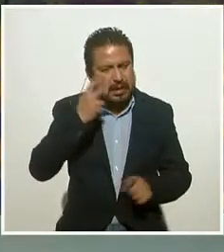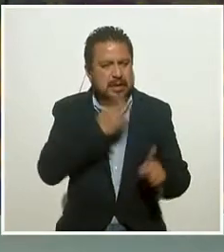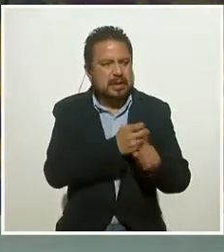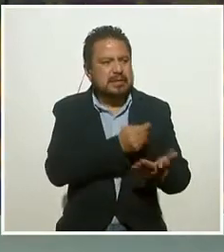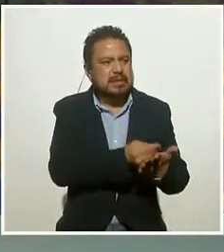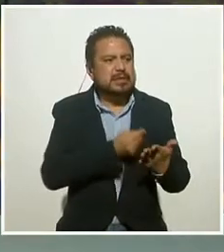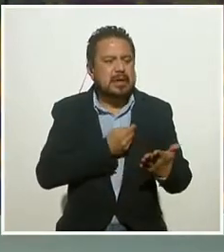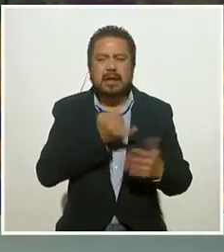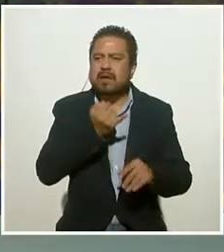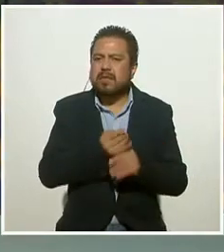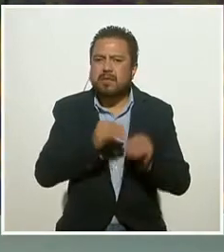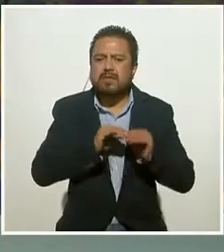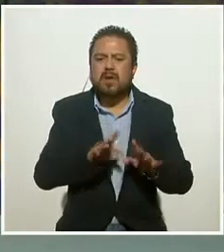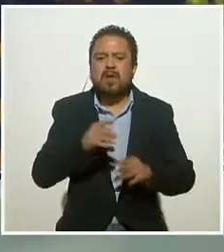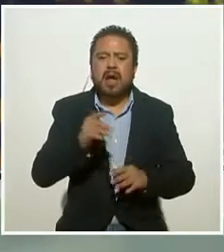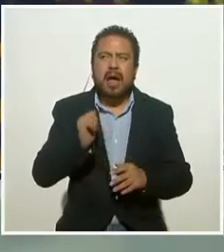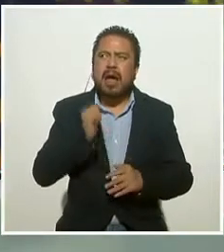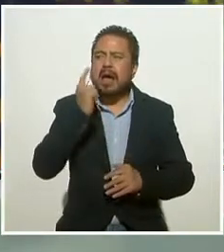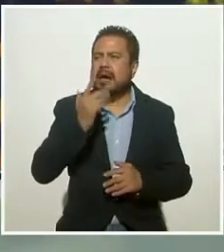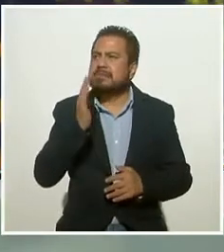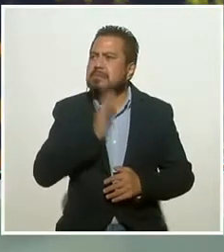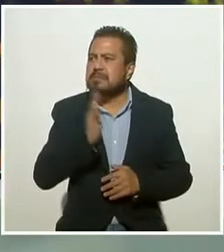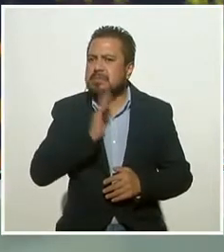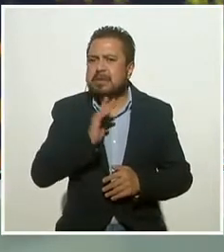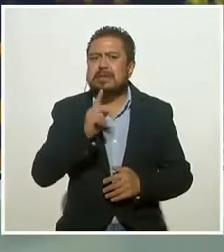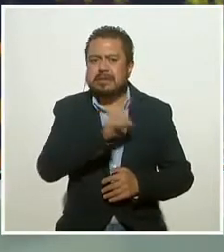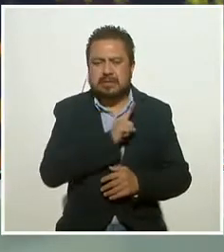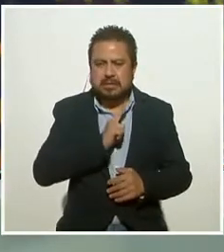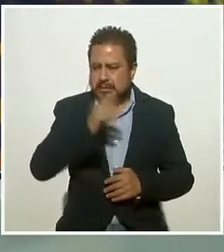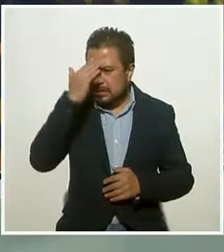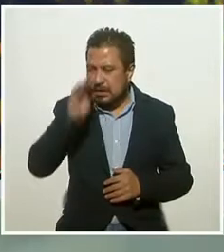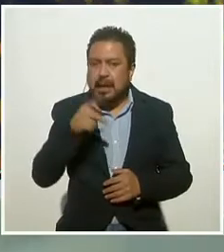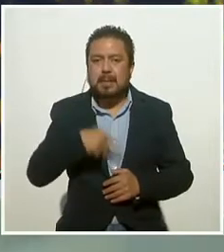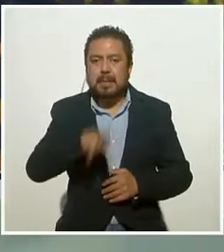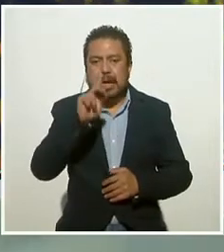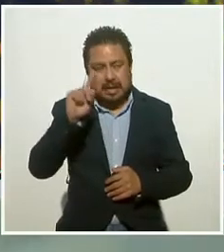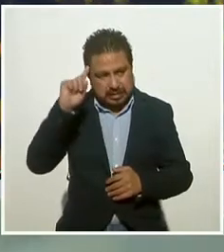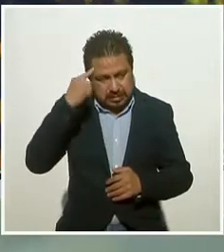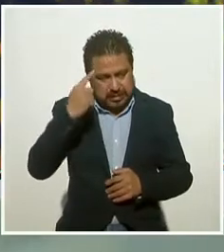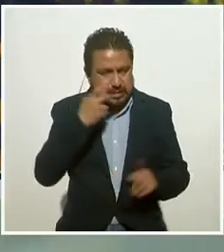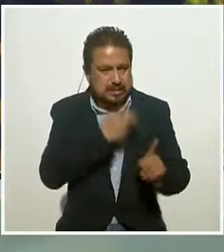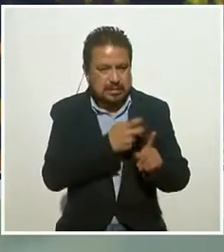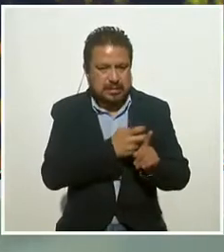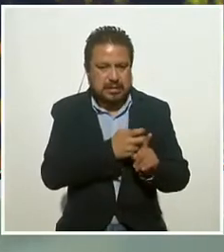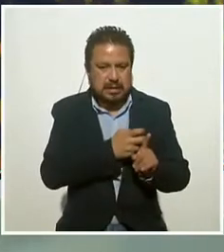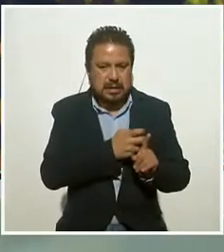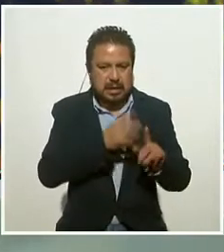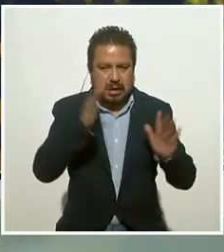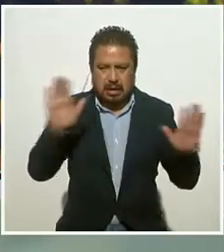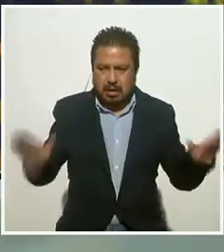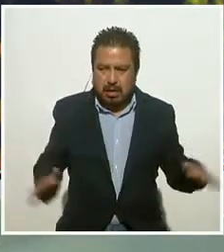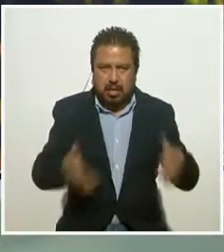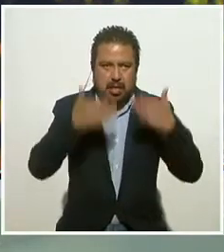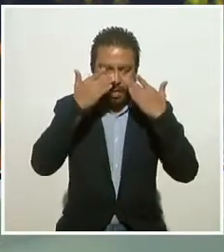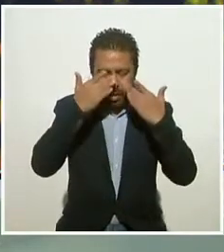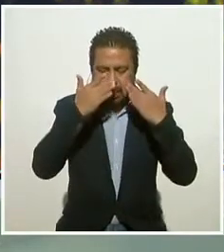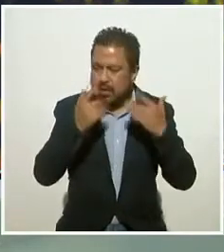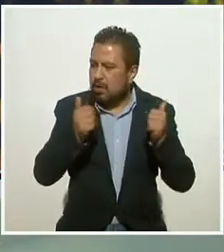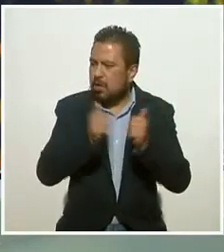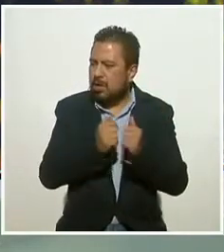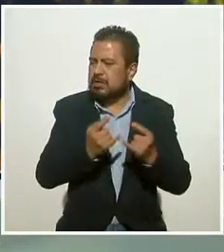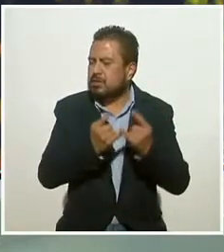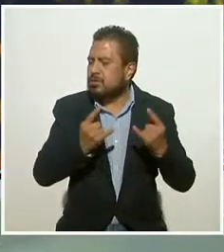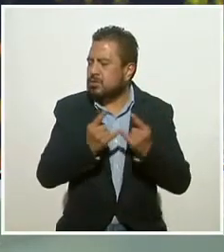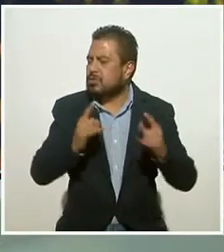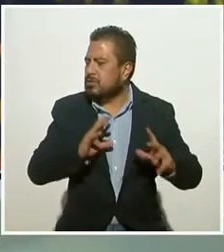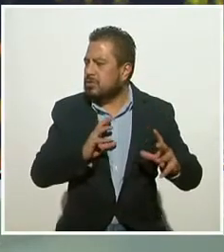da información de que hay algo que no está bien y que hay que hacer algo. Pero si el enojo me ciega, ¿verdad? Y viene con estas